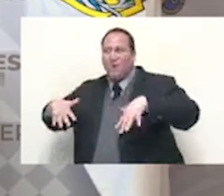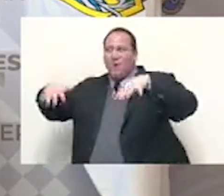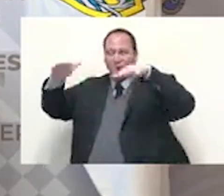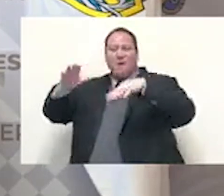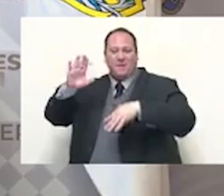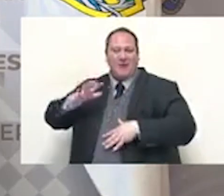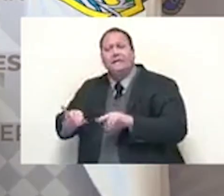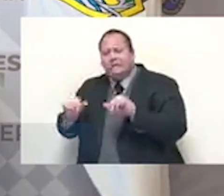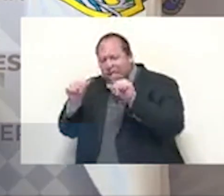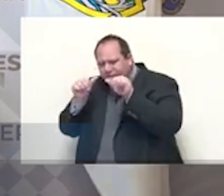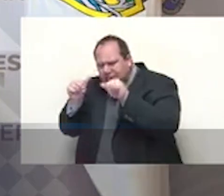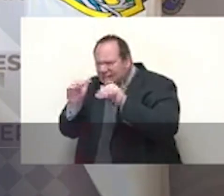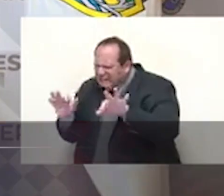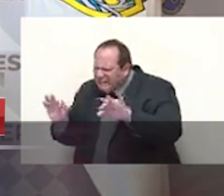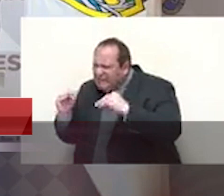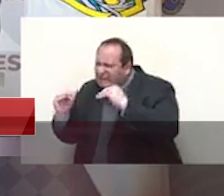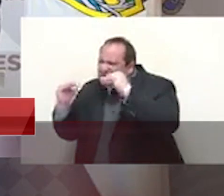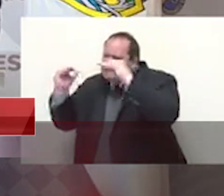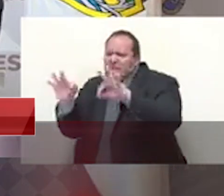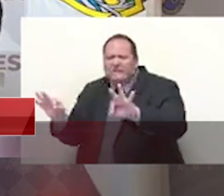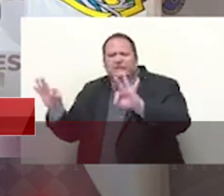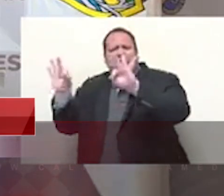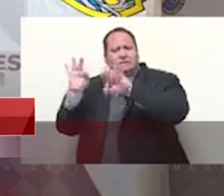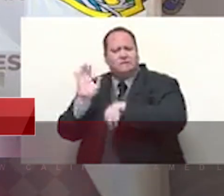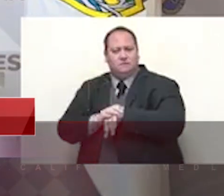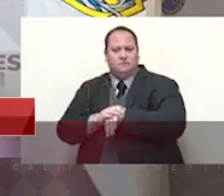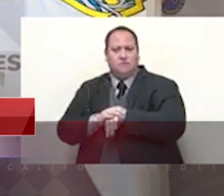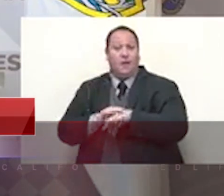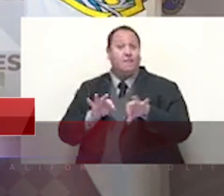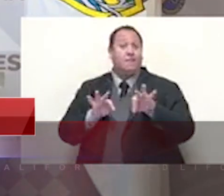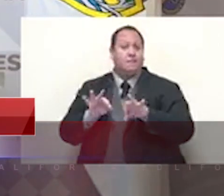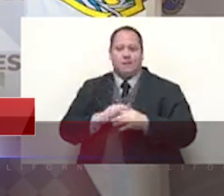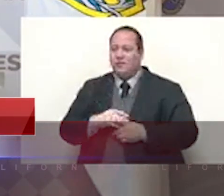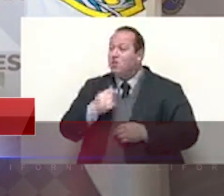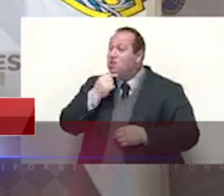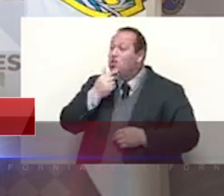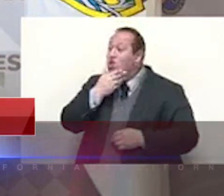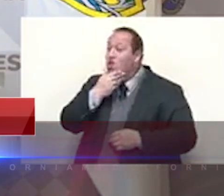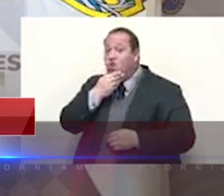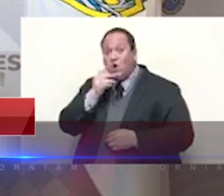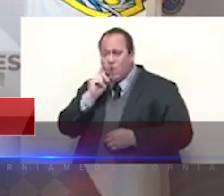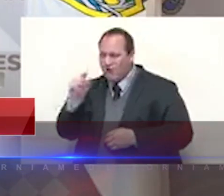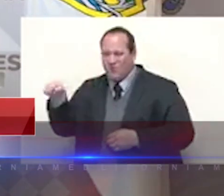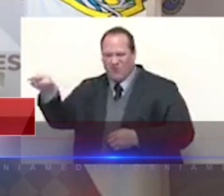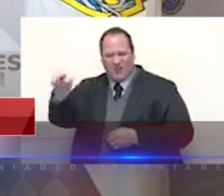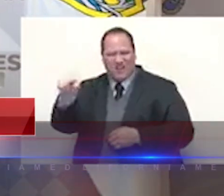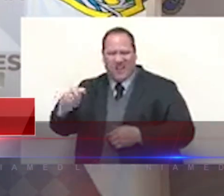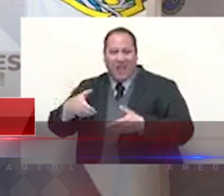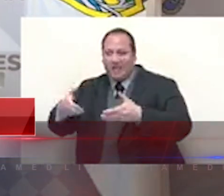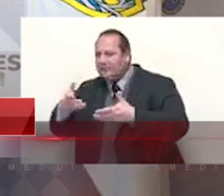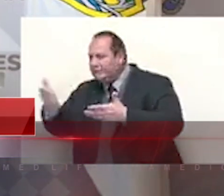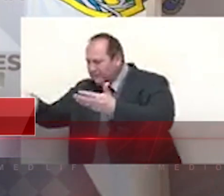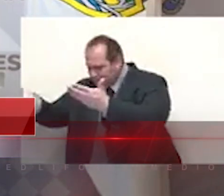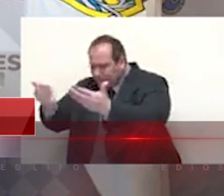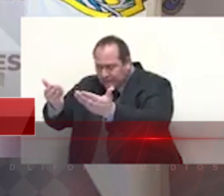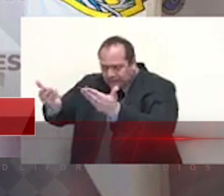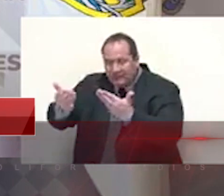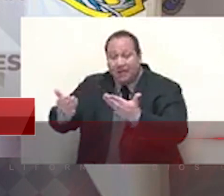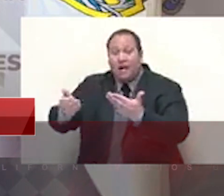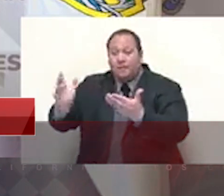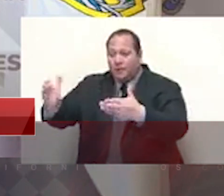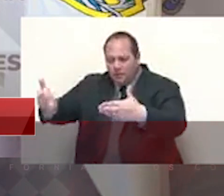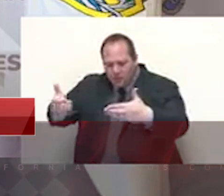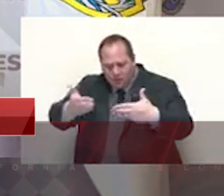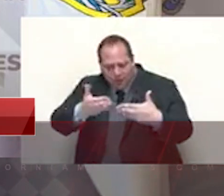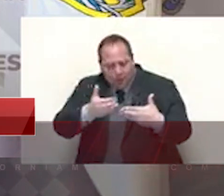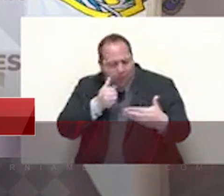bajacalifornianas. El trabajo que se realiza no es solamente ir por las niñas y los niños que se encuentran en las calles, sino darles